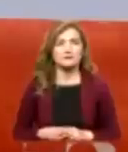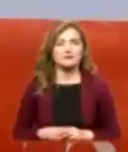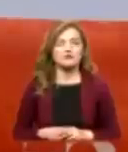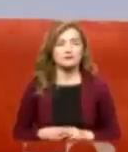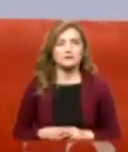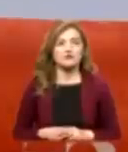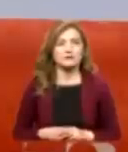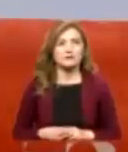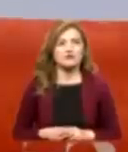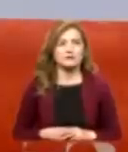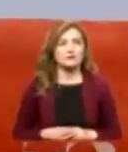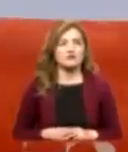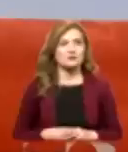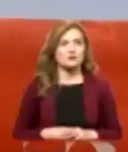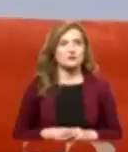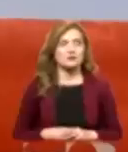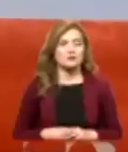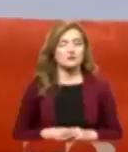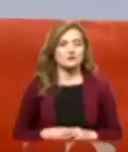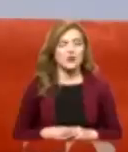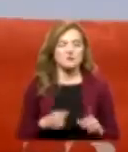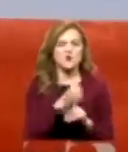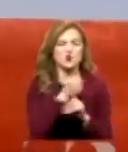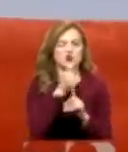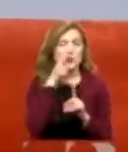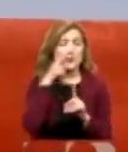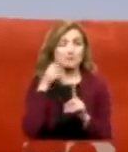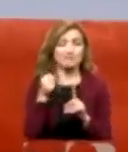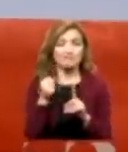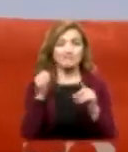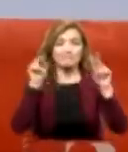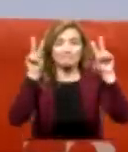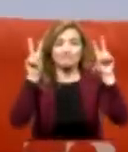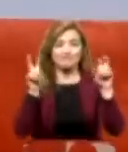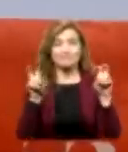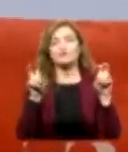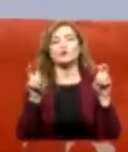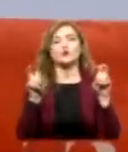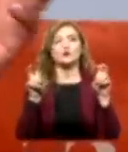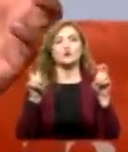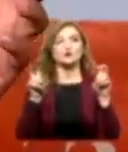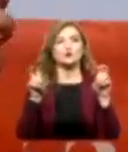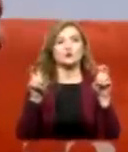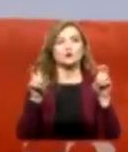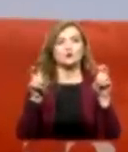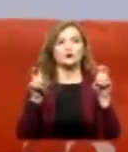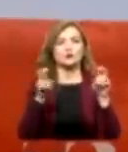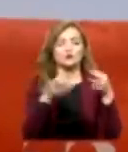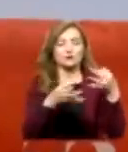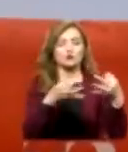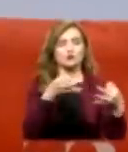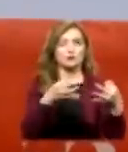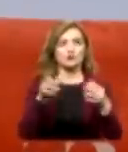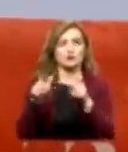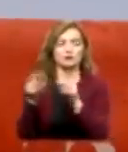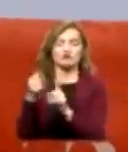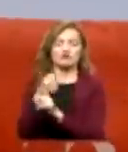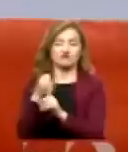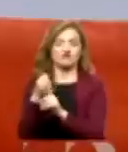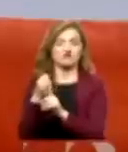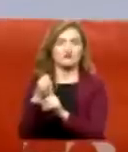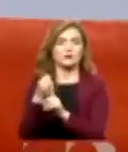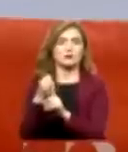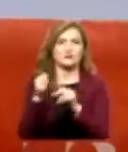Lamentablemente la violencia machista no es un tema solo que está infiltrada en la justicia o en los agresores, sino